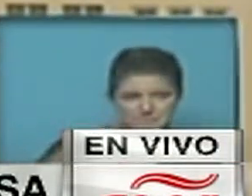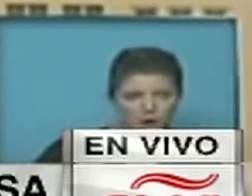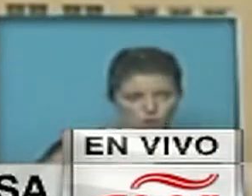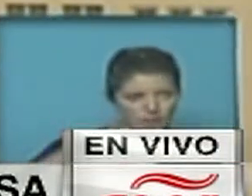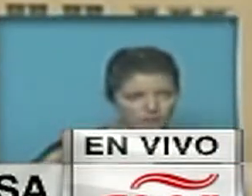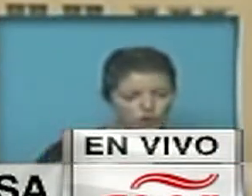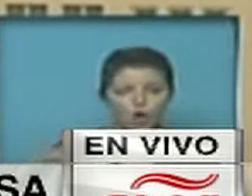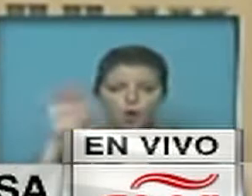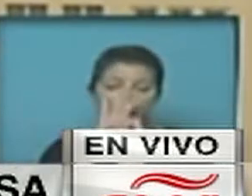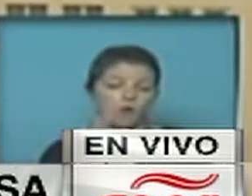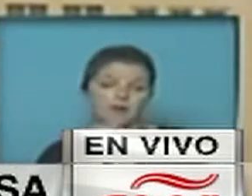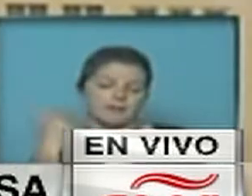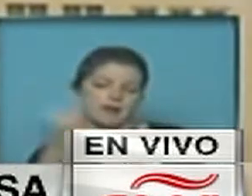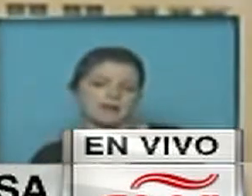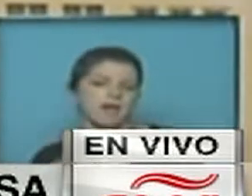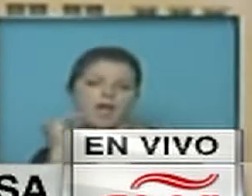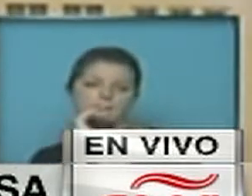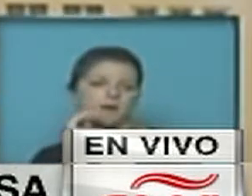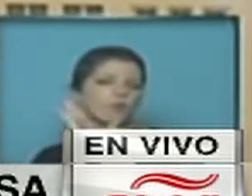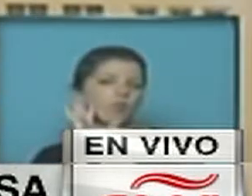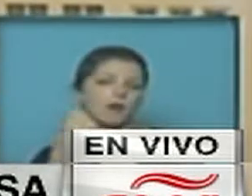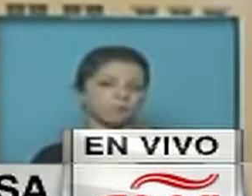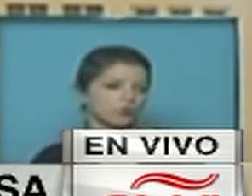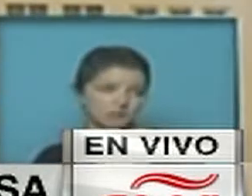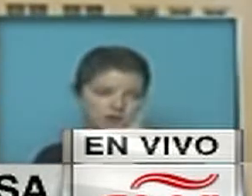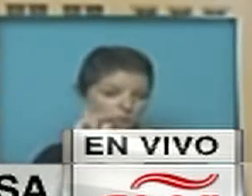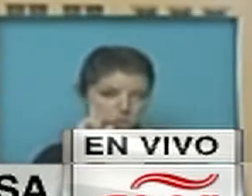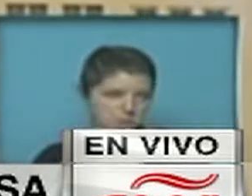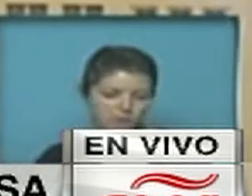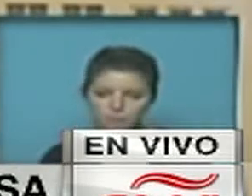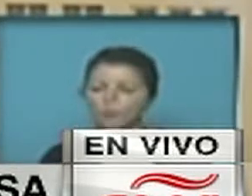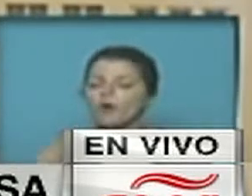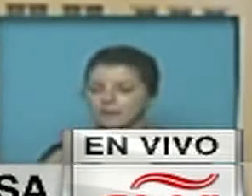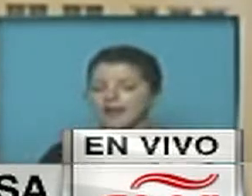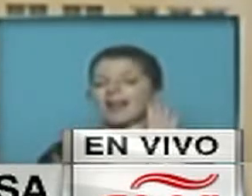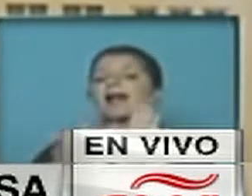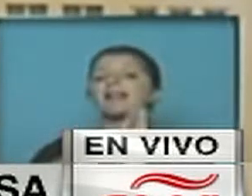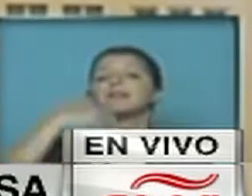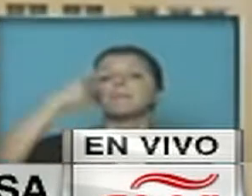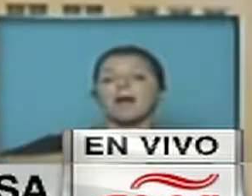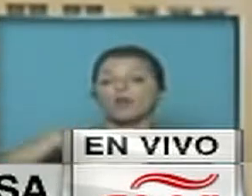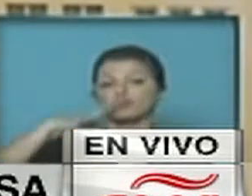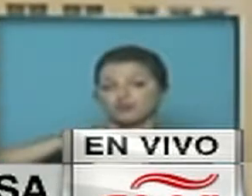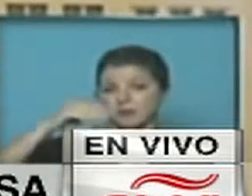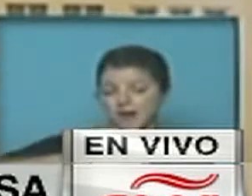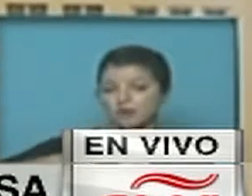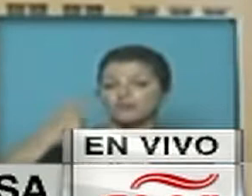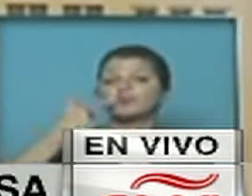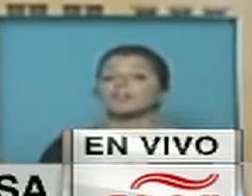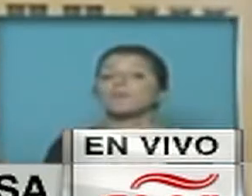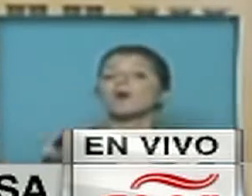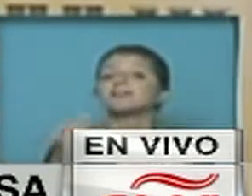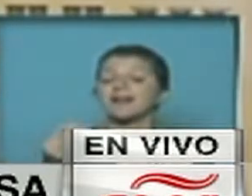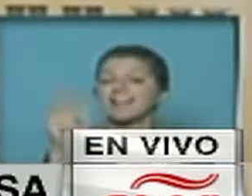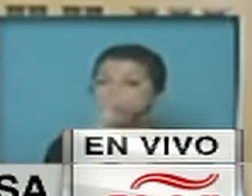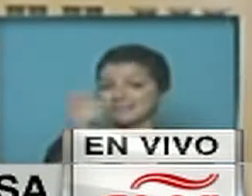el problema que la Argentina está teniendo con los fondos buitres. Pero si te parece, comentamos, podemos compartir lo que decía la presidenta anoche en su